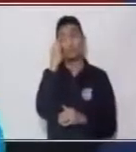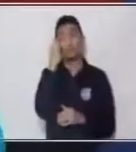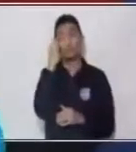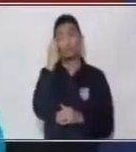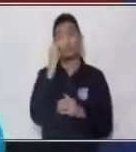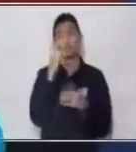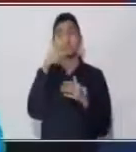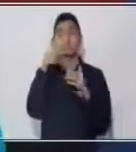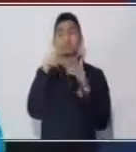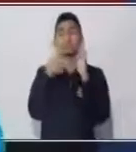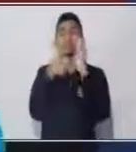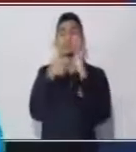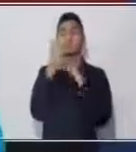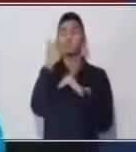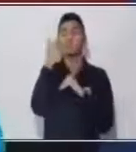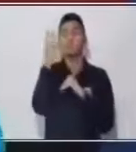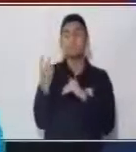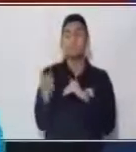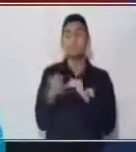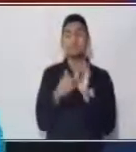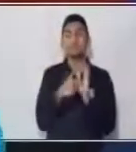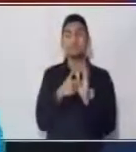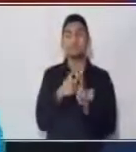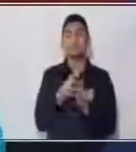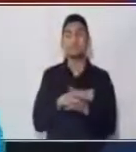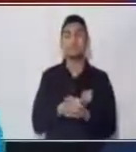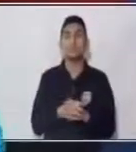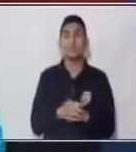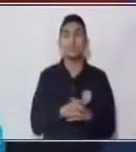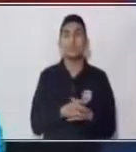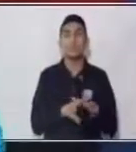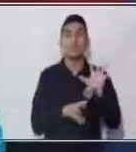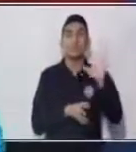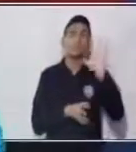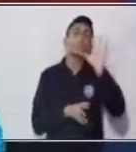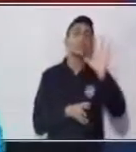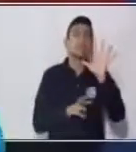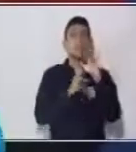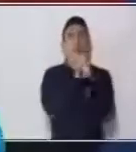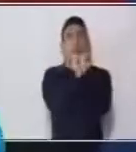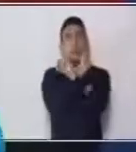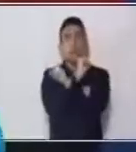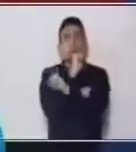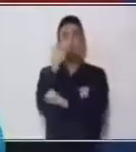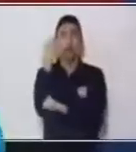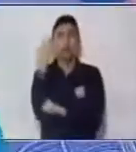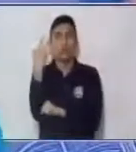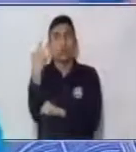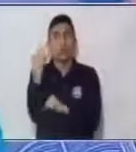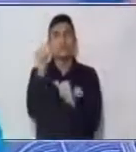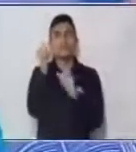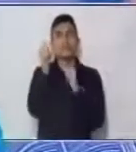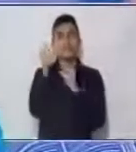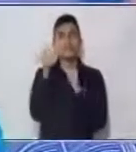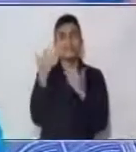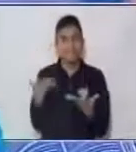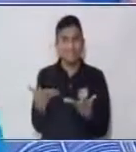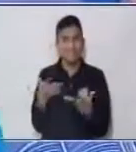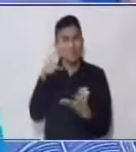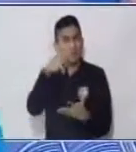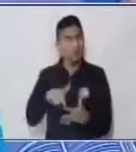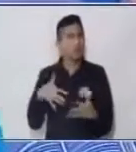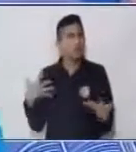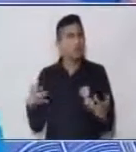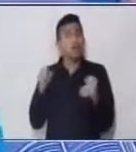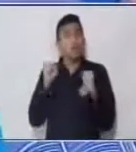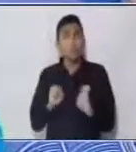Acá vamos a girarla de nuevo y acá dice 5 por 3, 15. Ahora, si